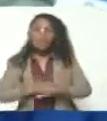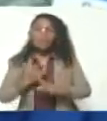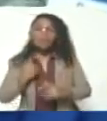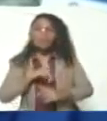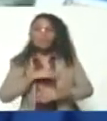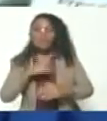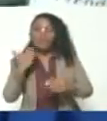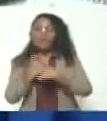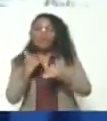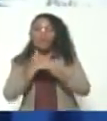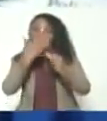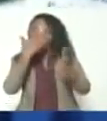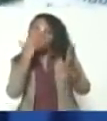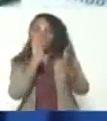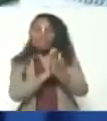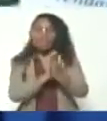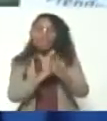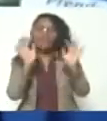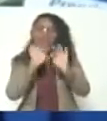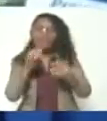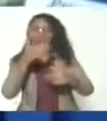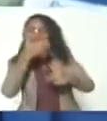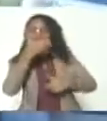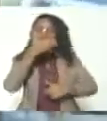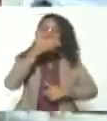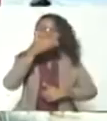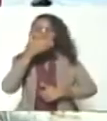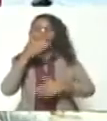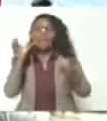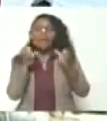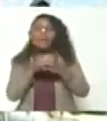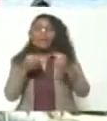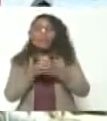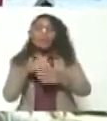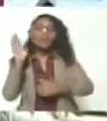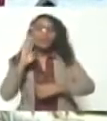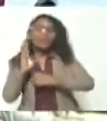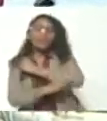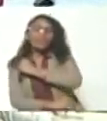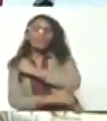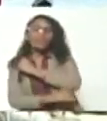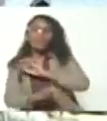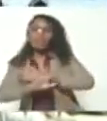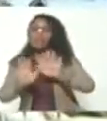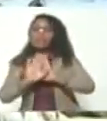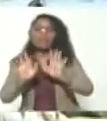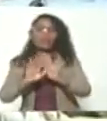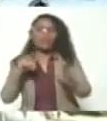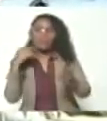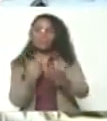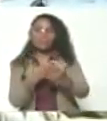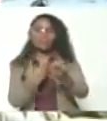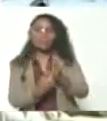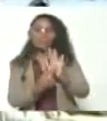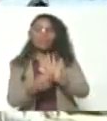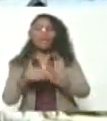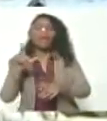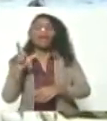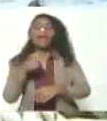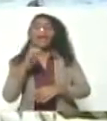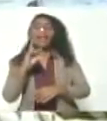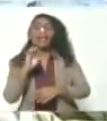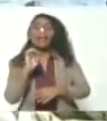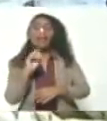enfrentando métodos terroristas de bandas criminales que ya lo pusieron a prueba en Gedeón, aquí en Venezuela, y